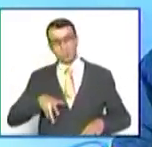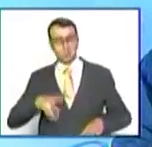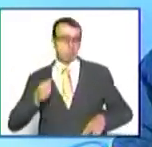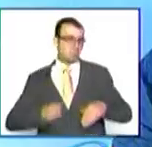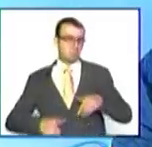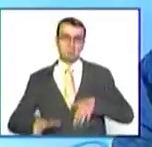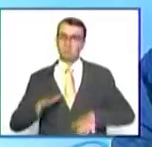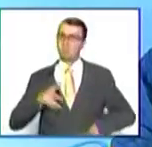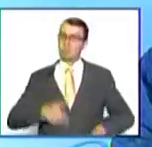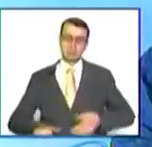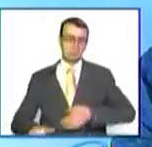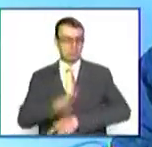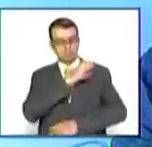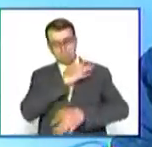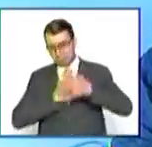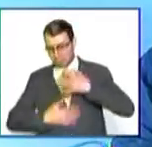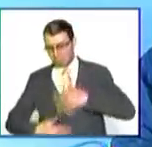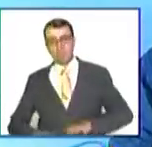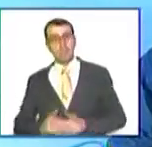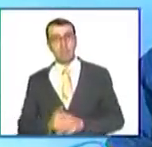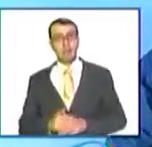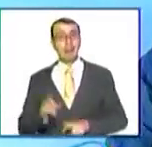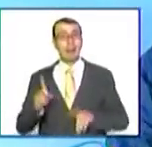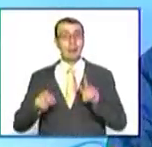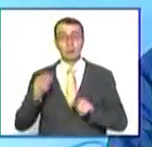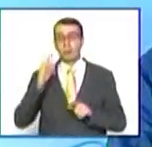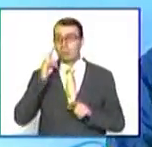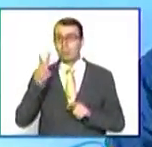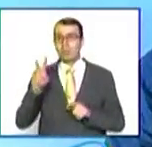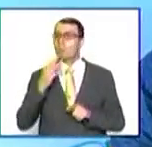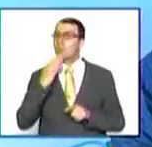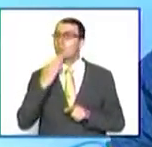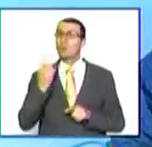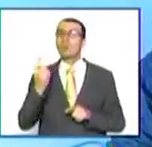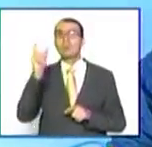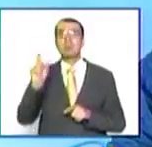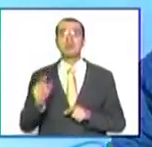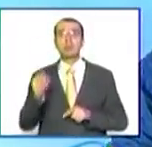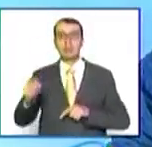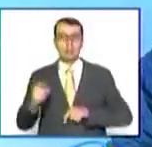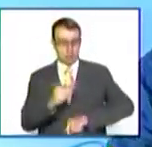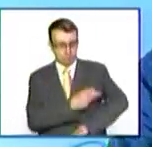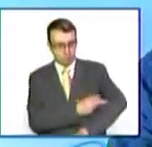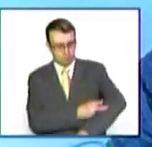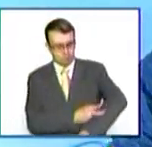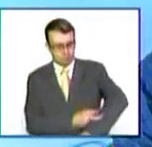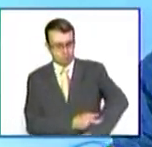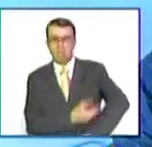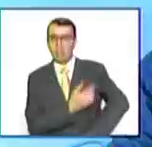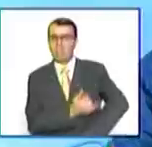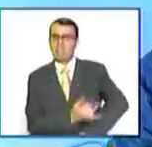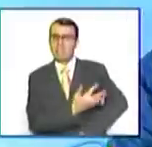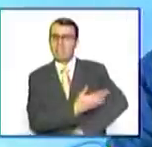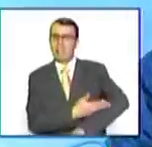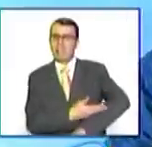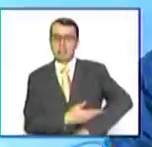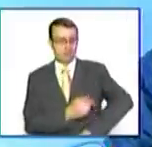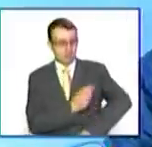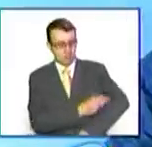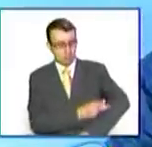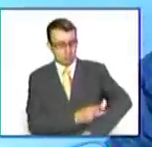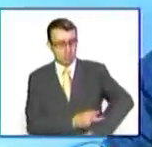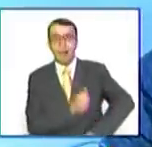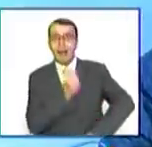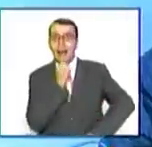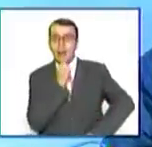personas, les cuento, quienes han visto a alguien con una úlcera varicosa, en esas úlceras drenan como una